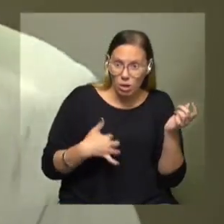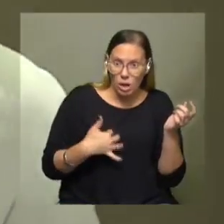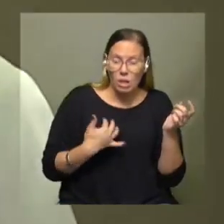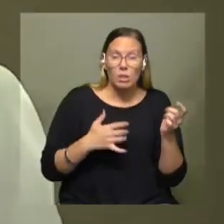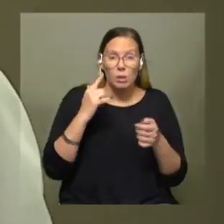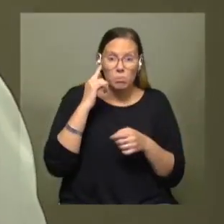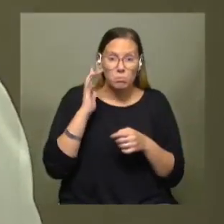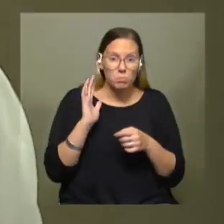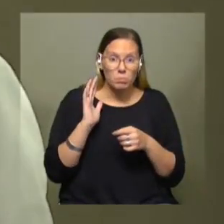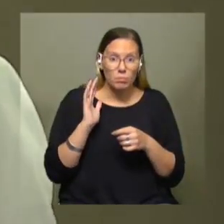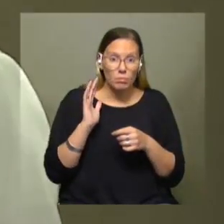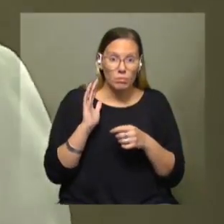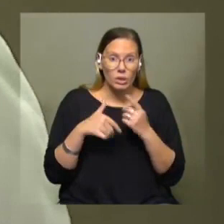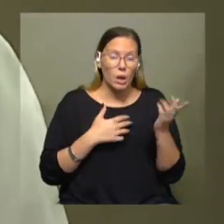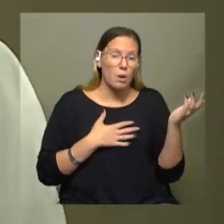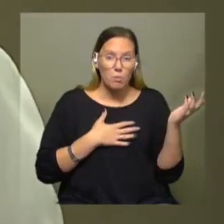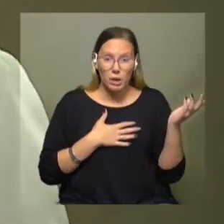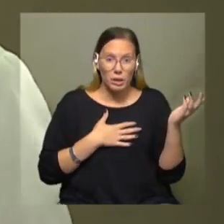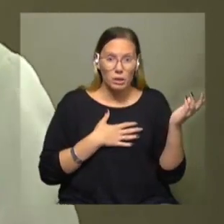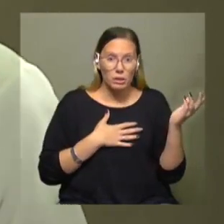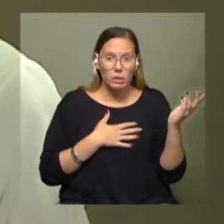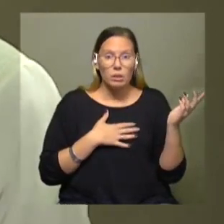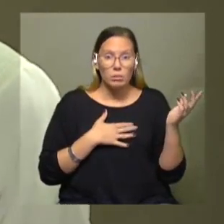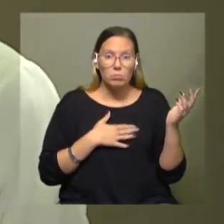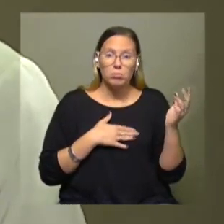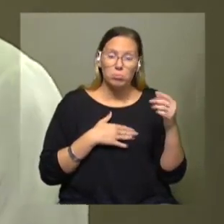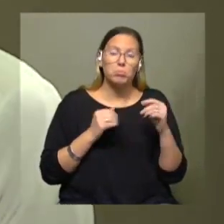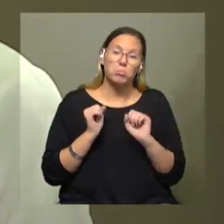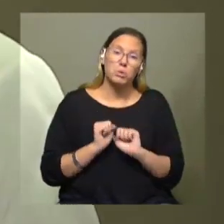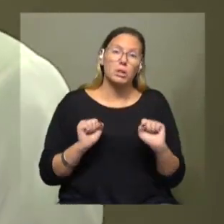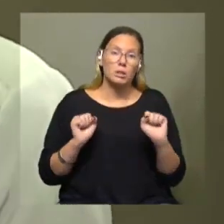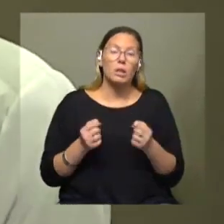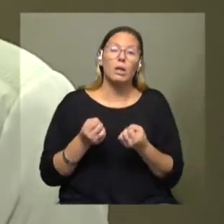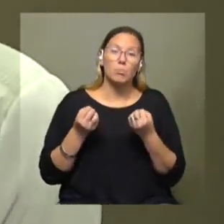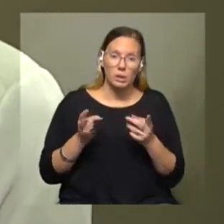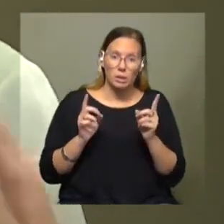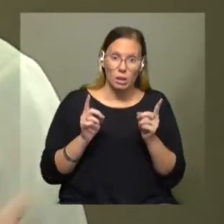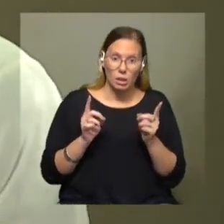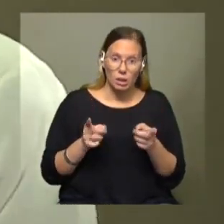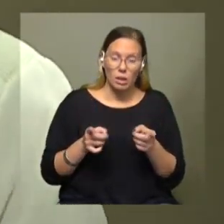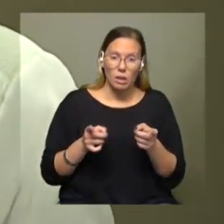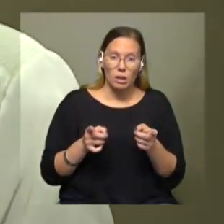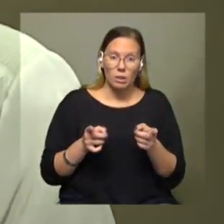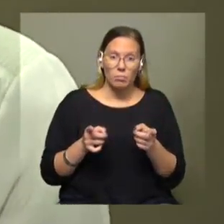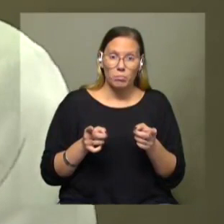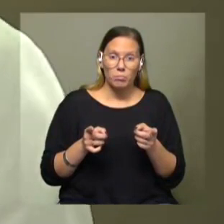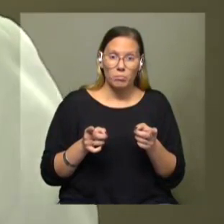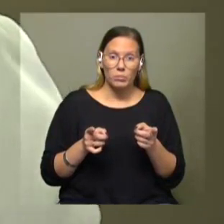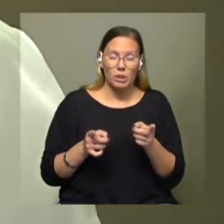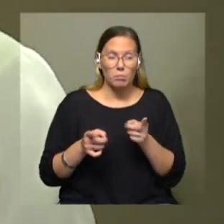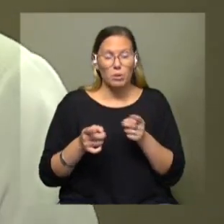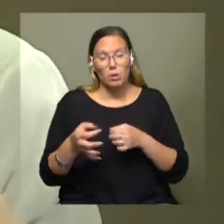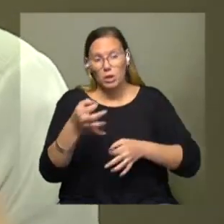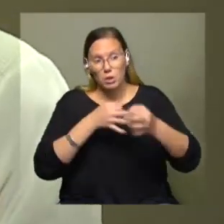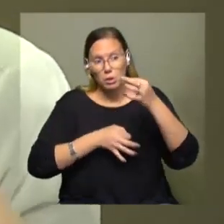que íbamos a estar bailando la gente. Y dije, bueno, opa, ¿qué pasa con eso también, como de tomar lo que nos dice la